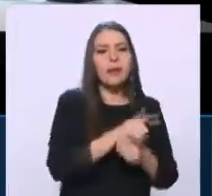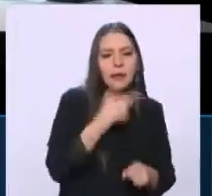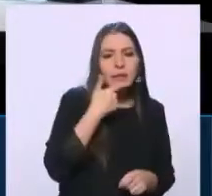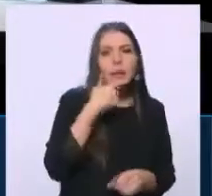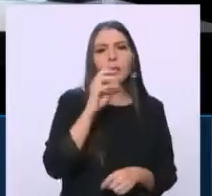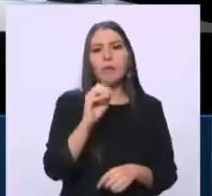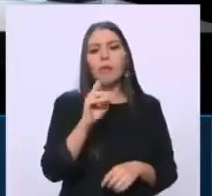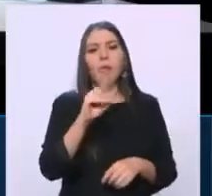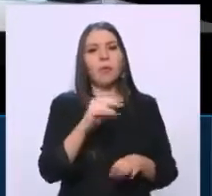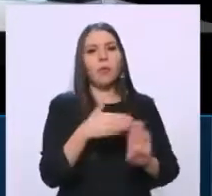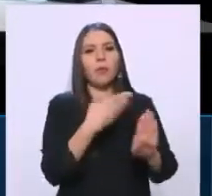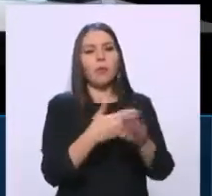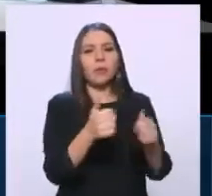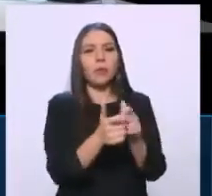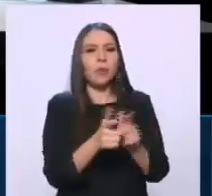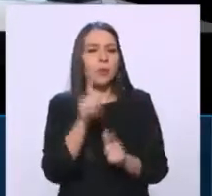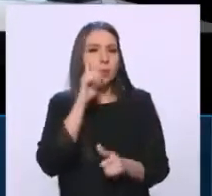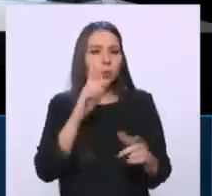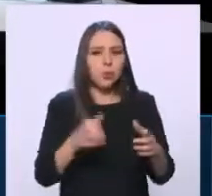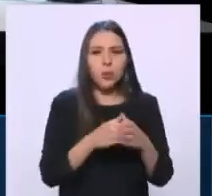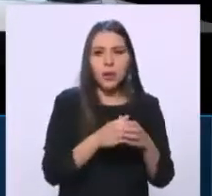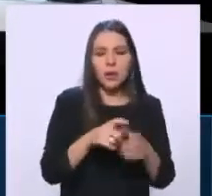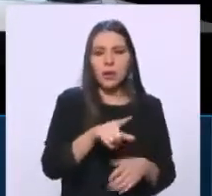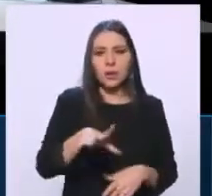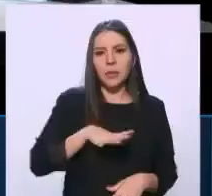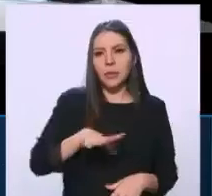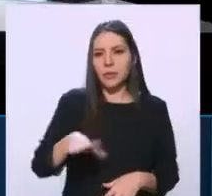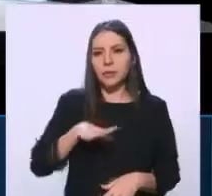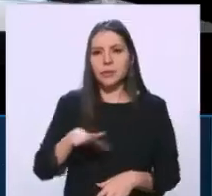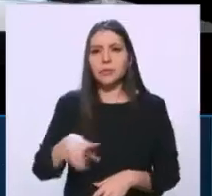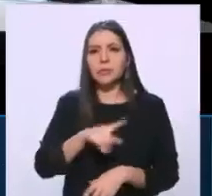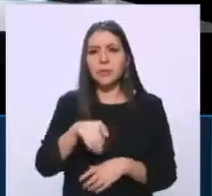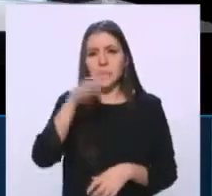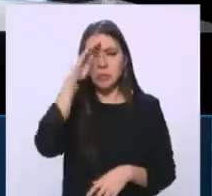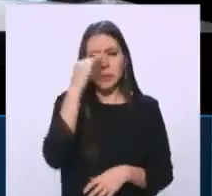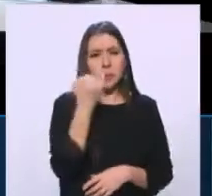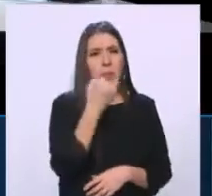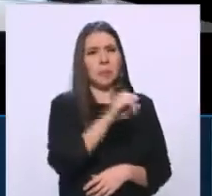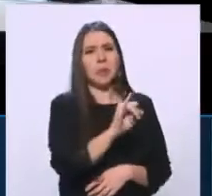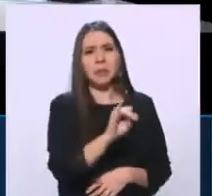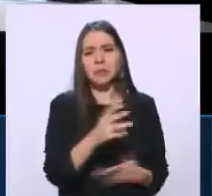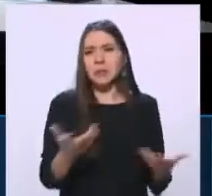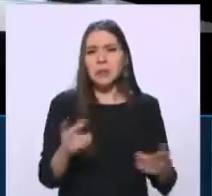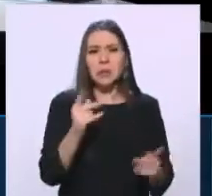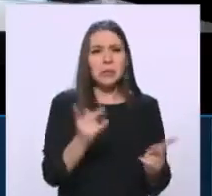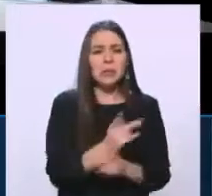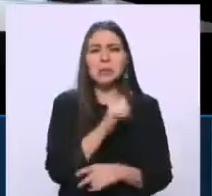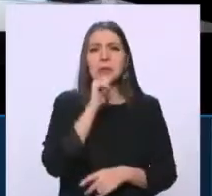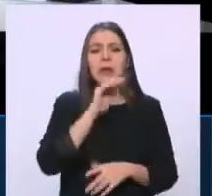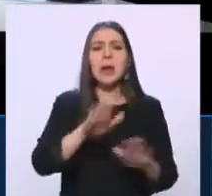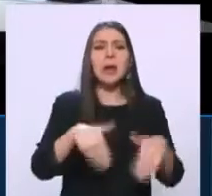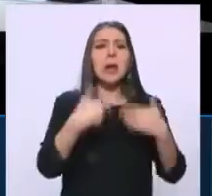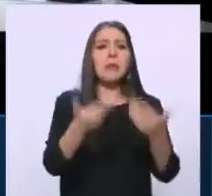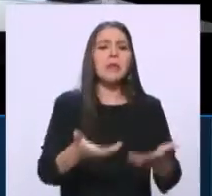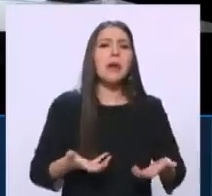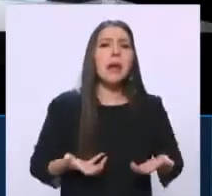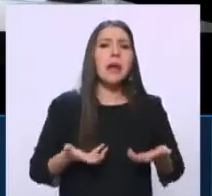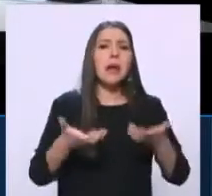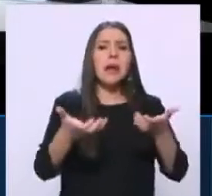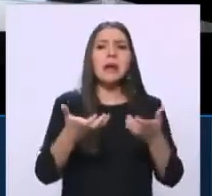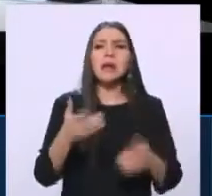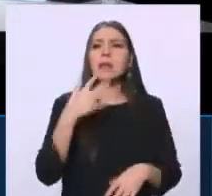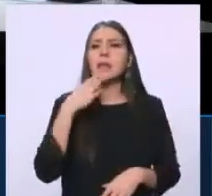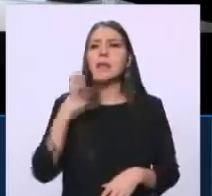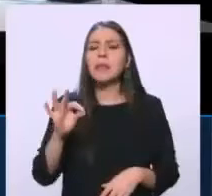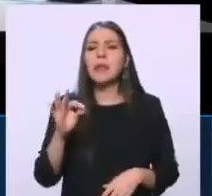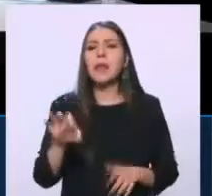tentador ridiculizarlos o subestimarlos porque el movimiento no tiene aparentemente presencia en las calles. Las plazas vacías